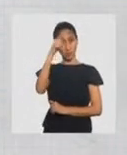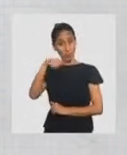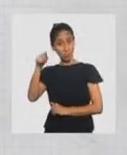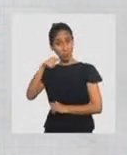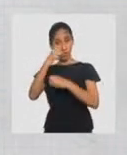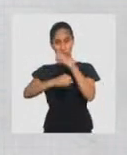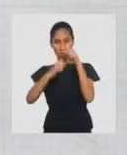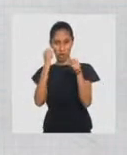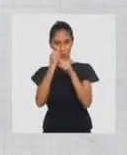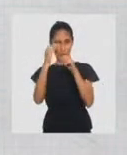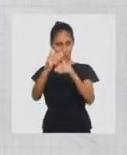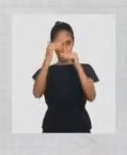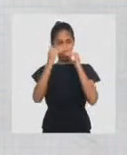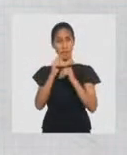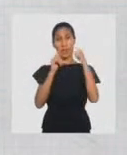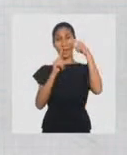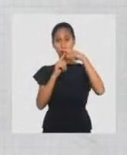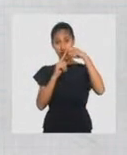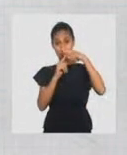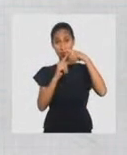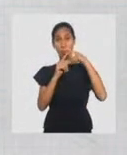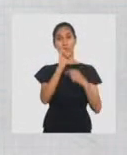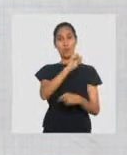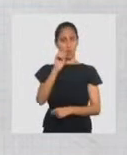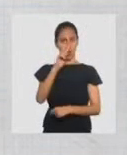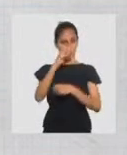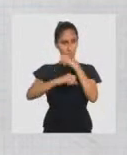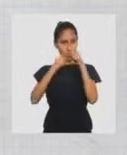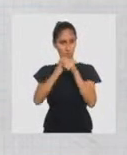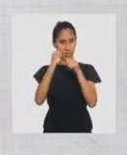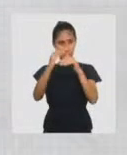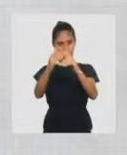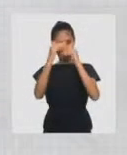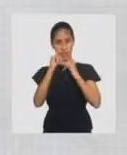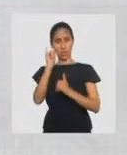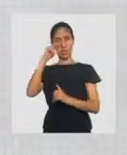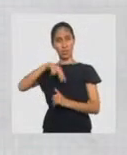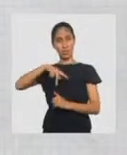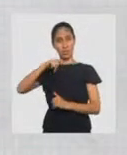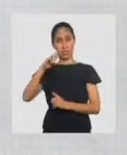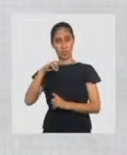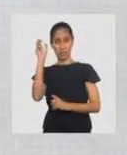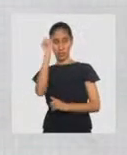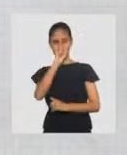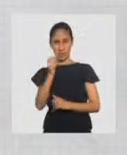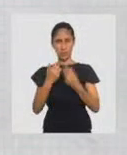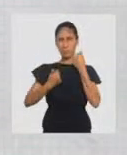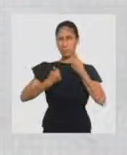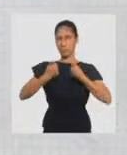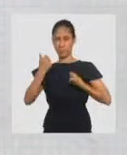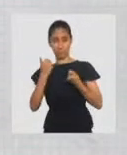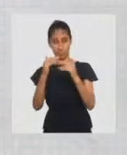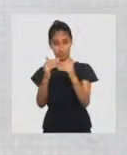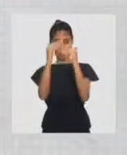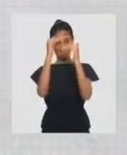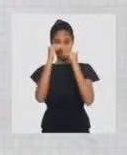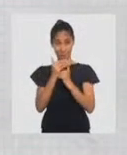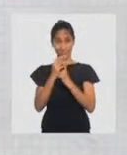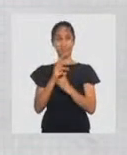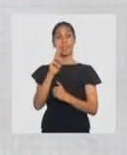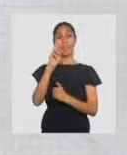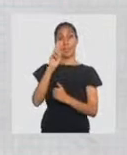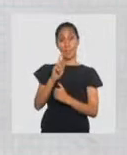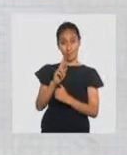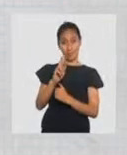2 años. El interés es la incógnita. Verificando, se observa que tanto el rédito como